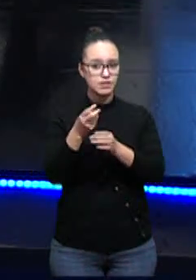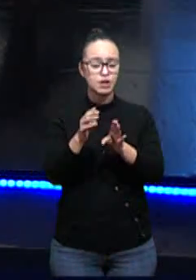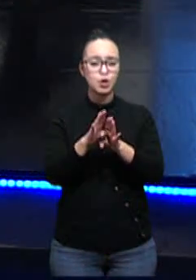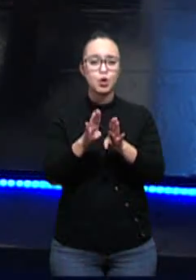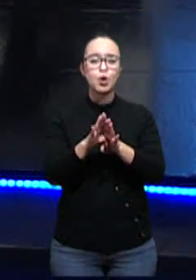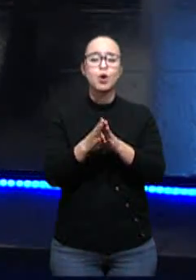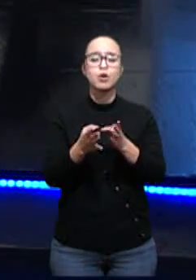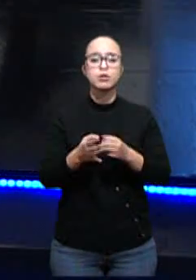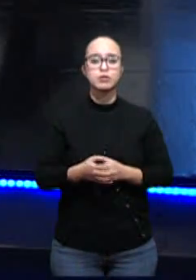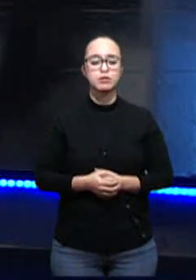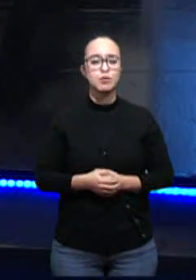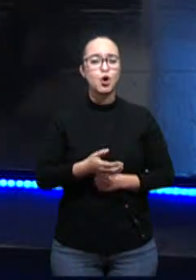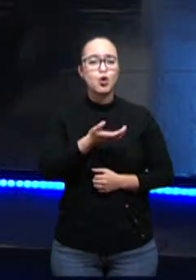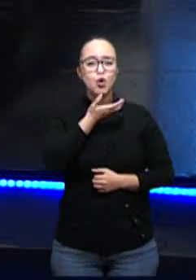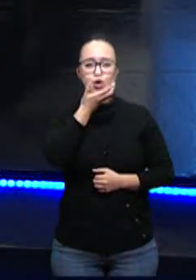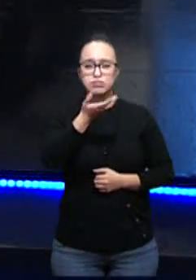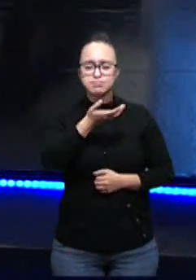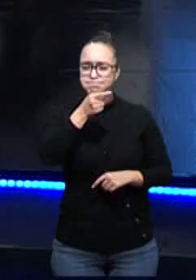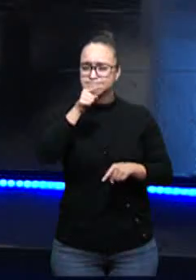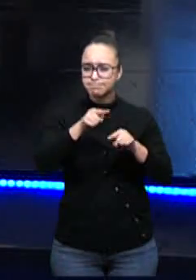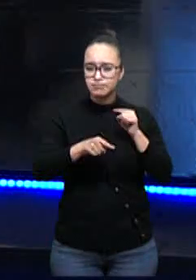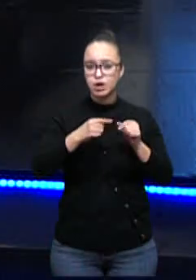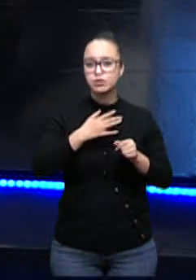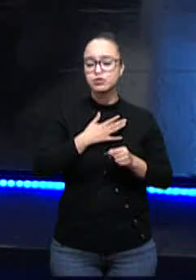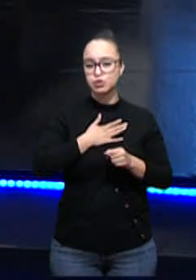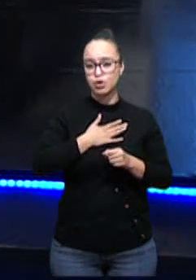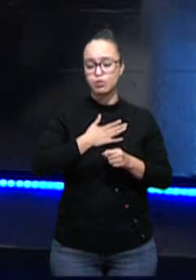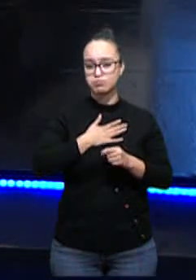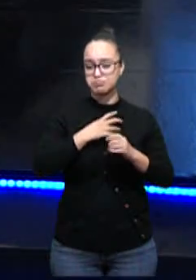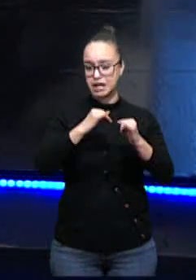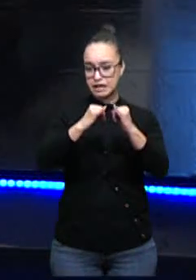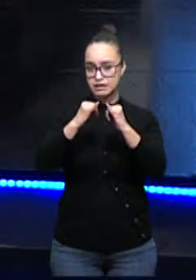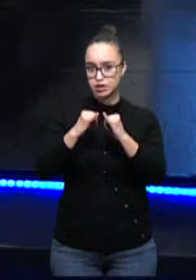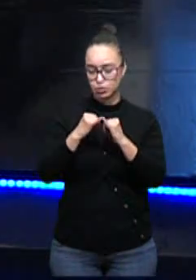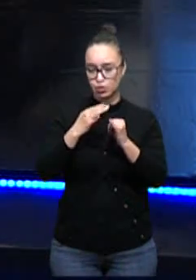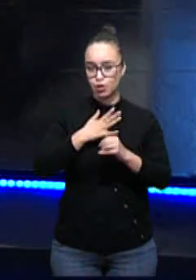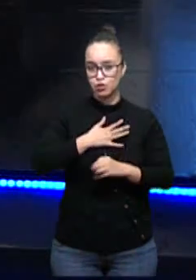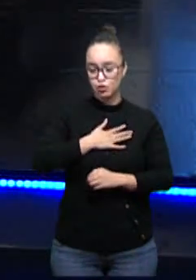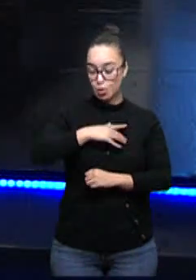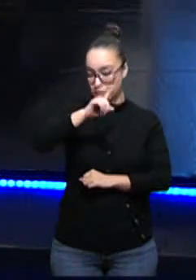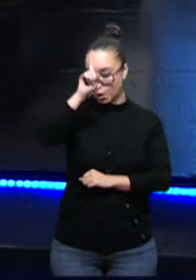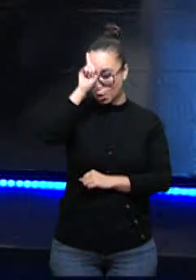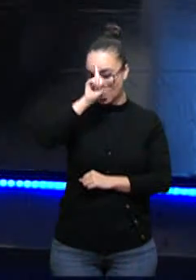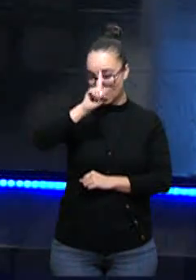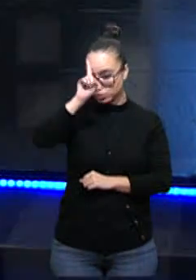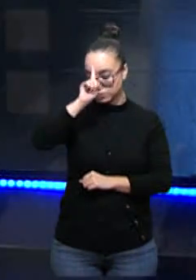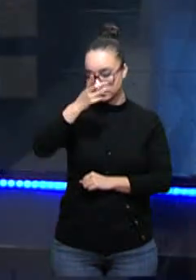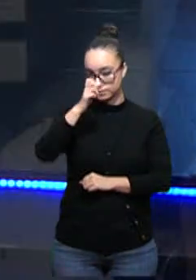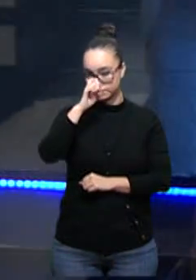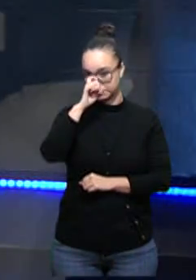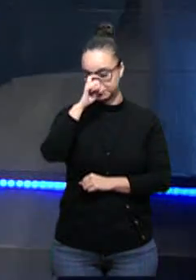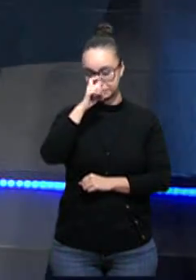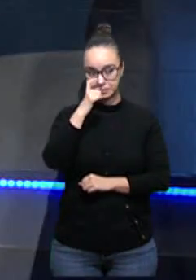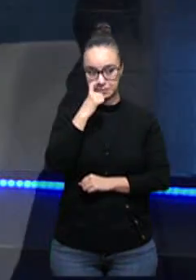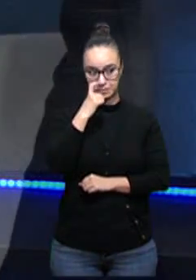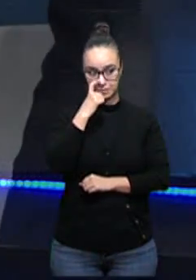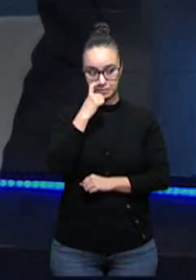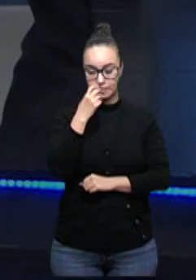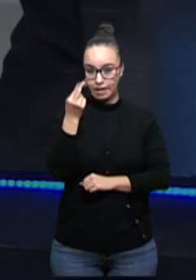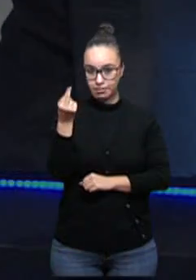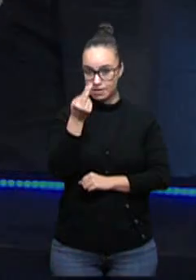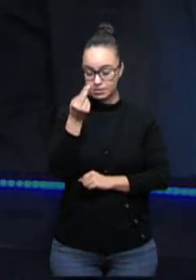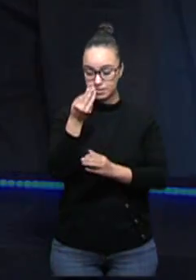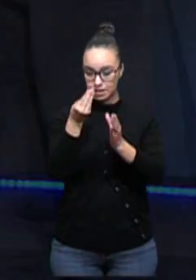yo recomendaba a las instituciones cuando inicia la pandemia, bueno, si tienen que tomar la clase